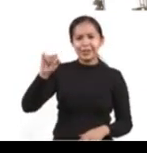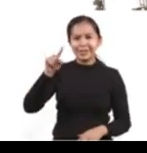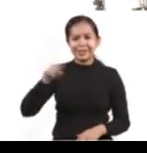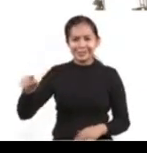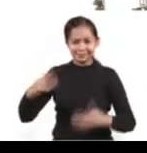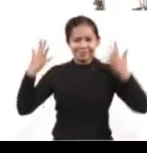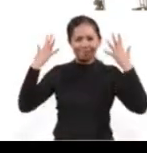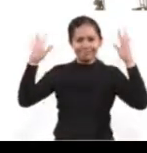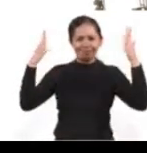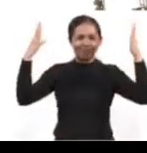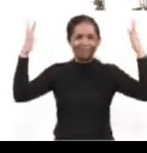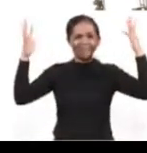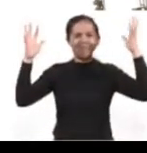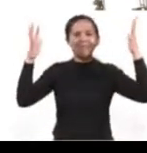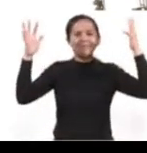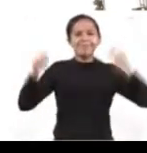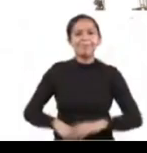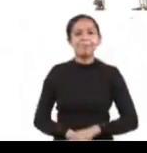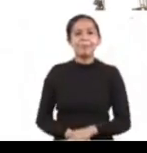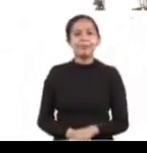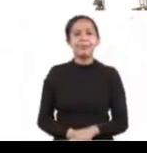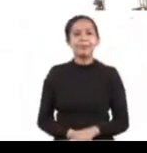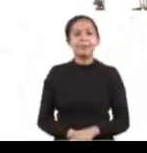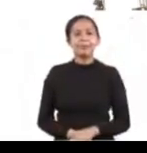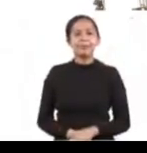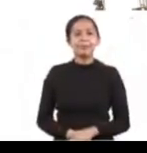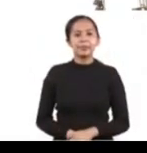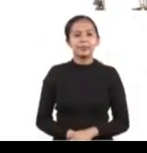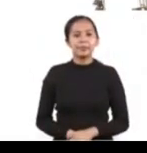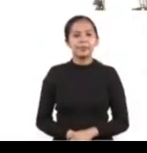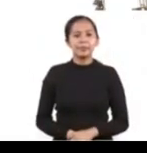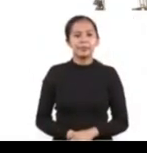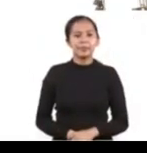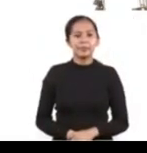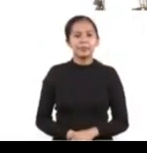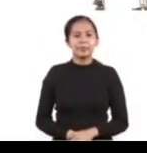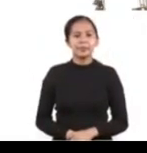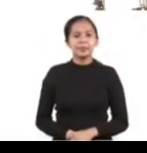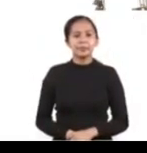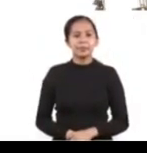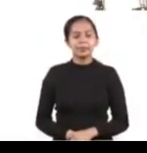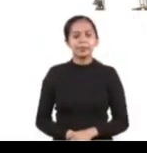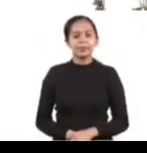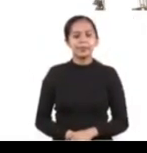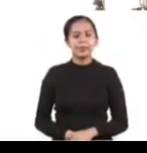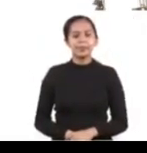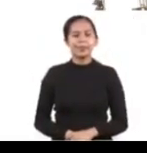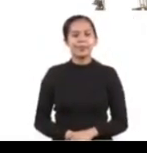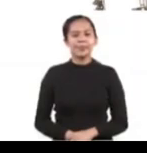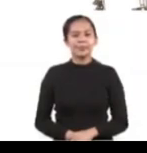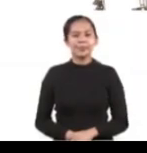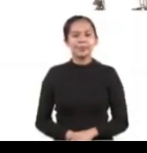Ruiz. Obvio que lo conozco. Andy Ruiz.